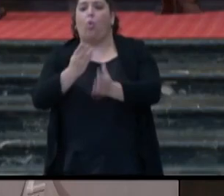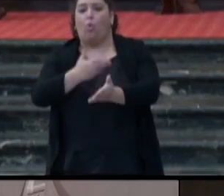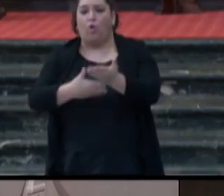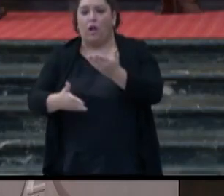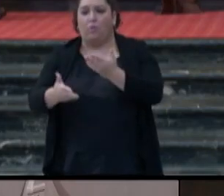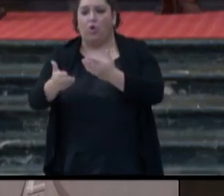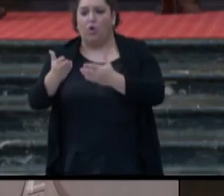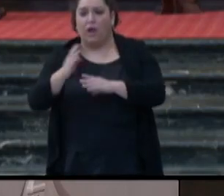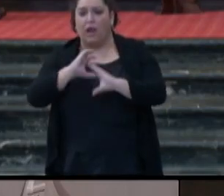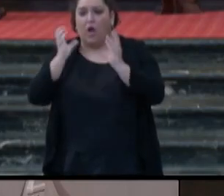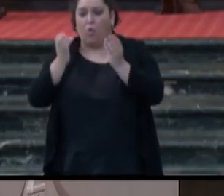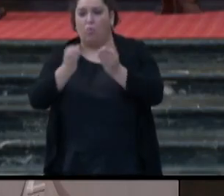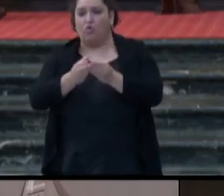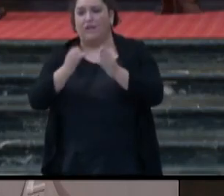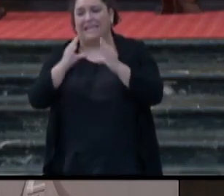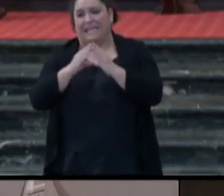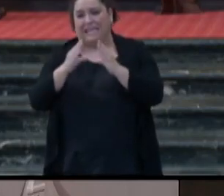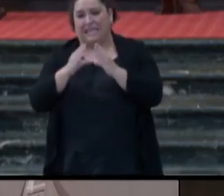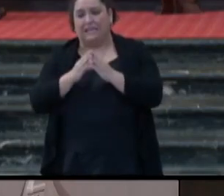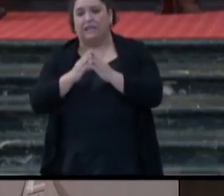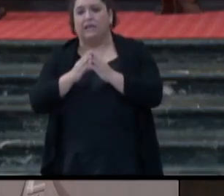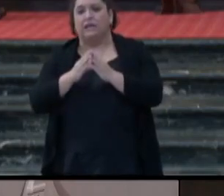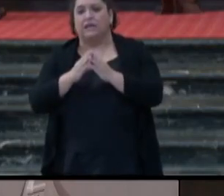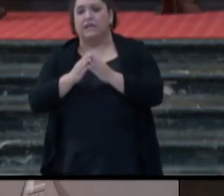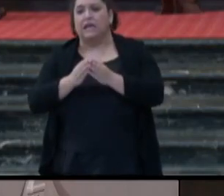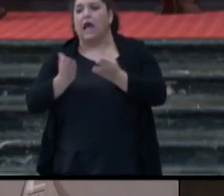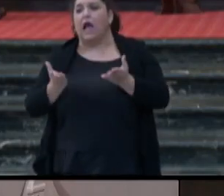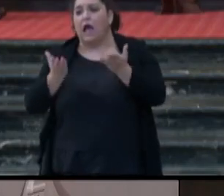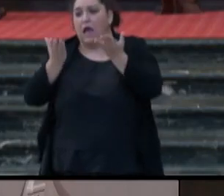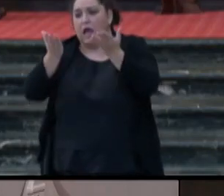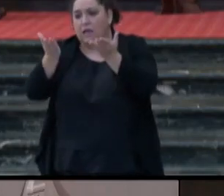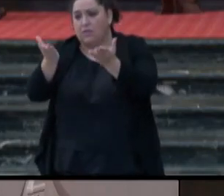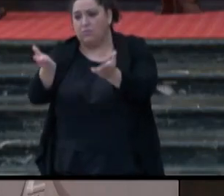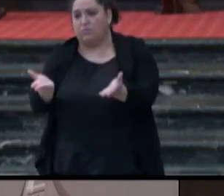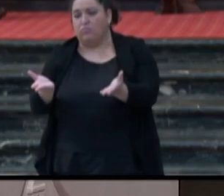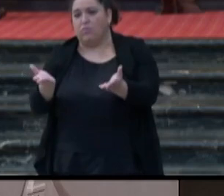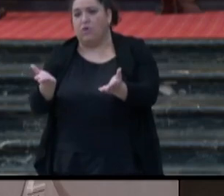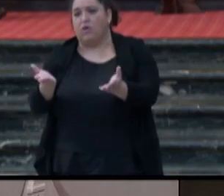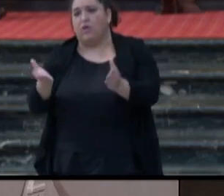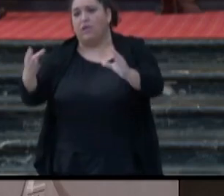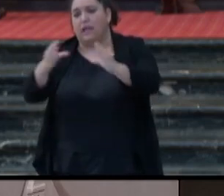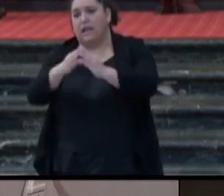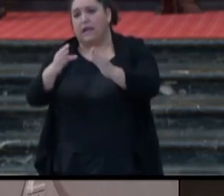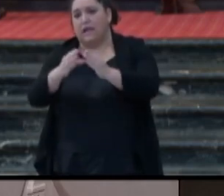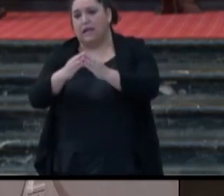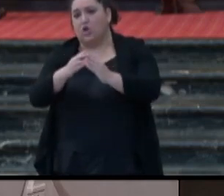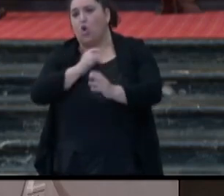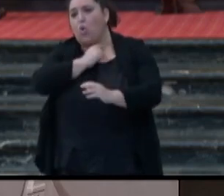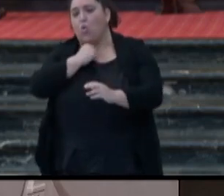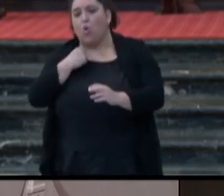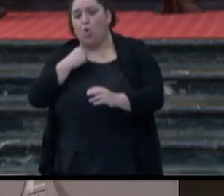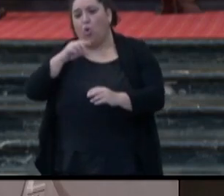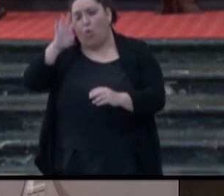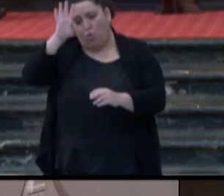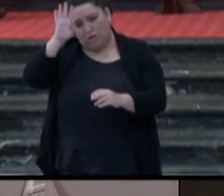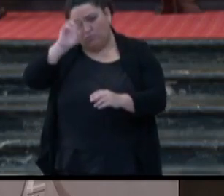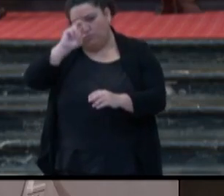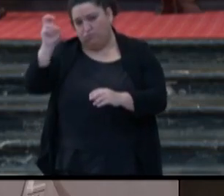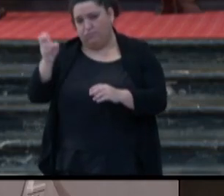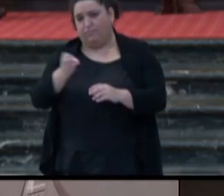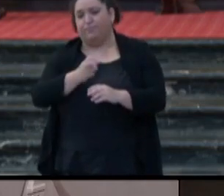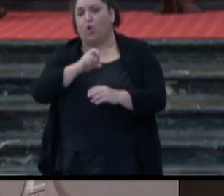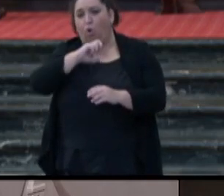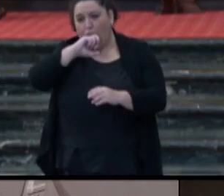toda la comunidad parroquial y al servicio Como no de lo que el párroco vaya indicando o el obispo en la diócesis